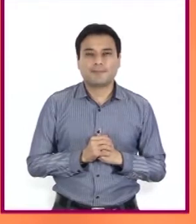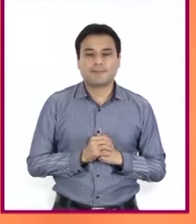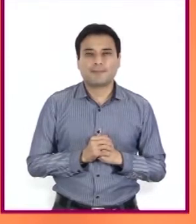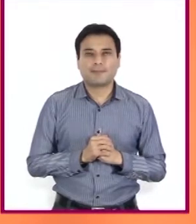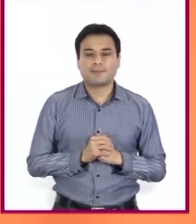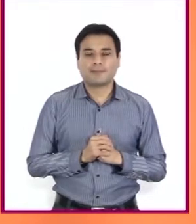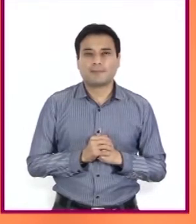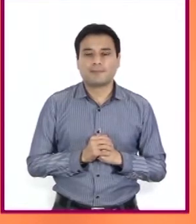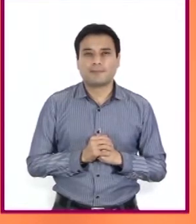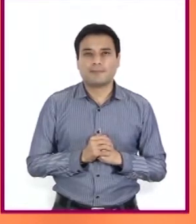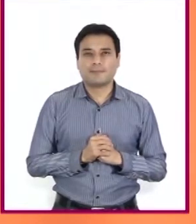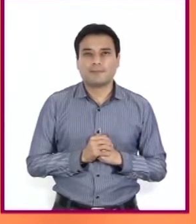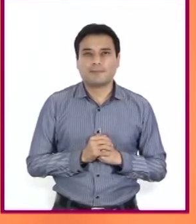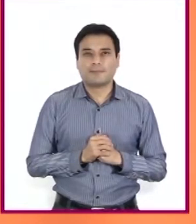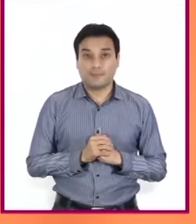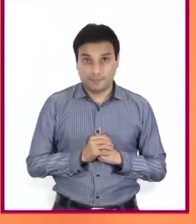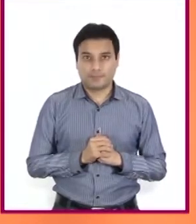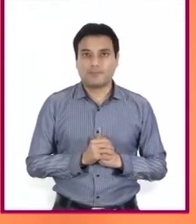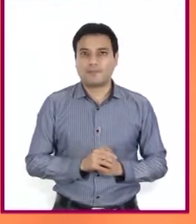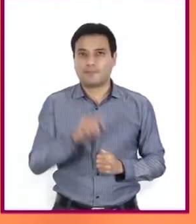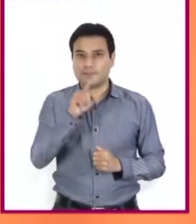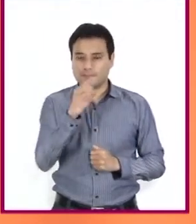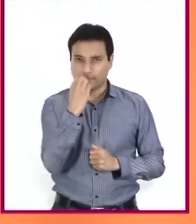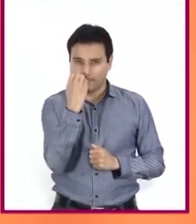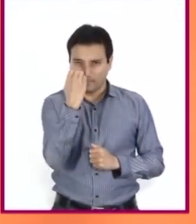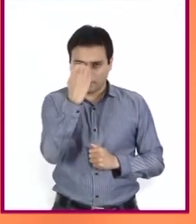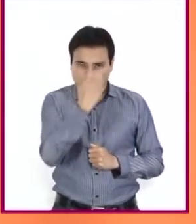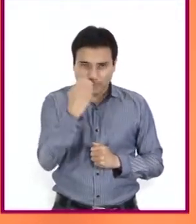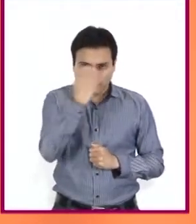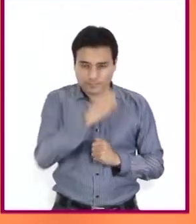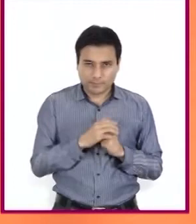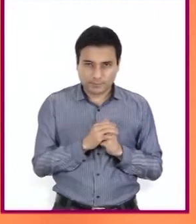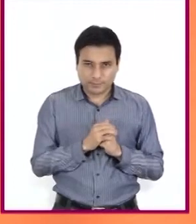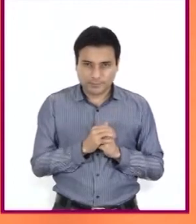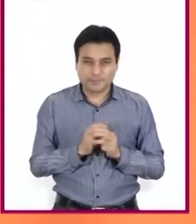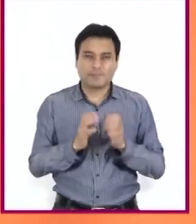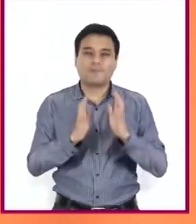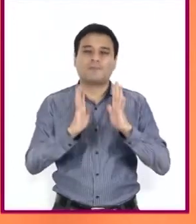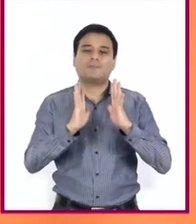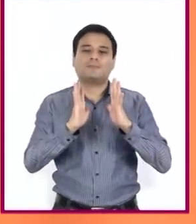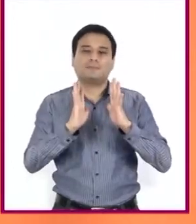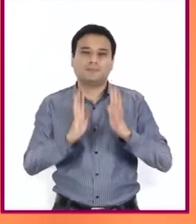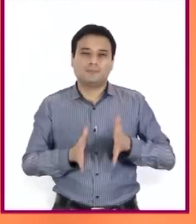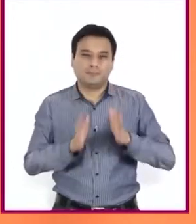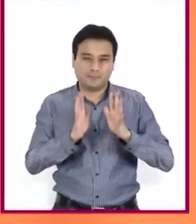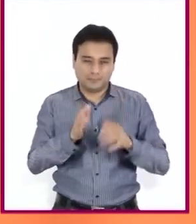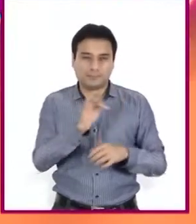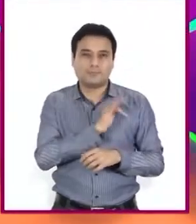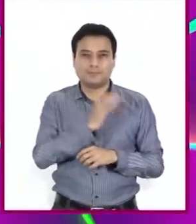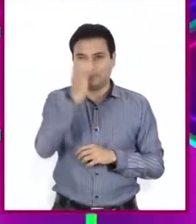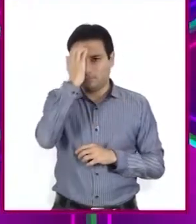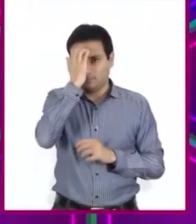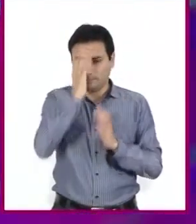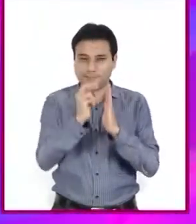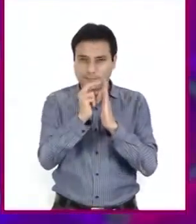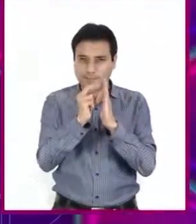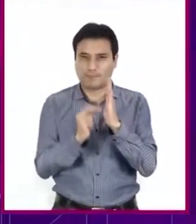Con la determinación de estas relaciones, se puede establecer la regla general de la sucesión.